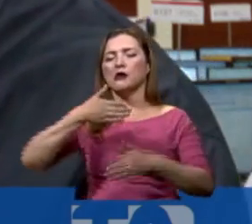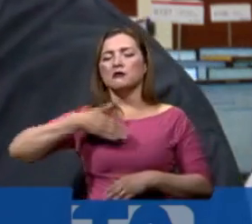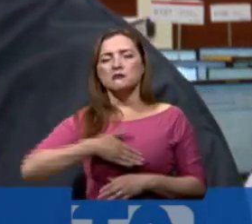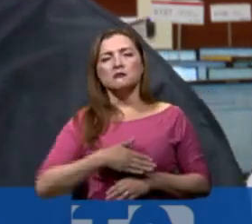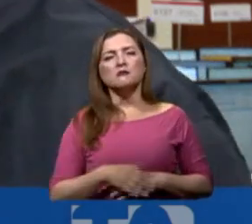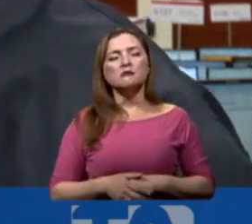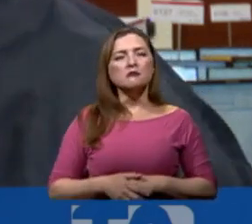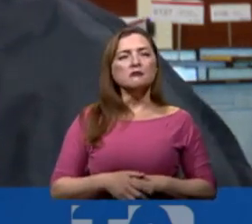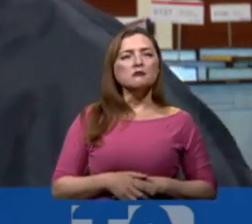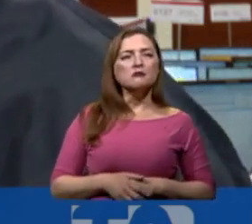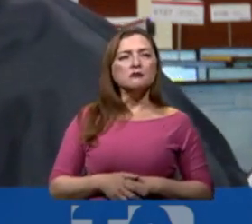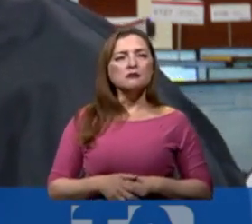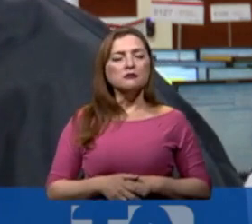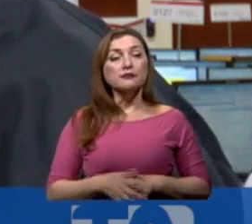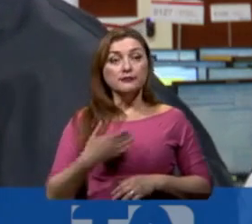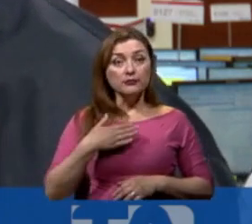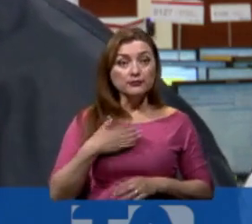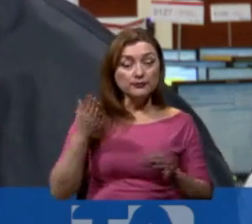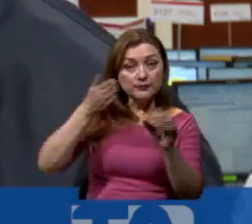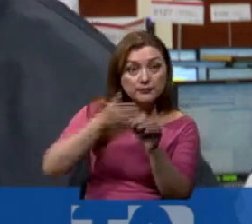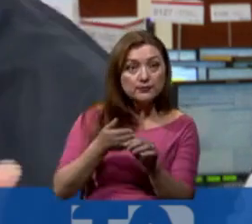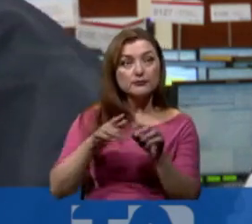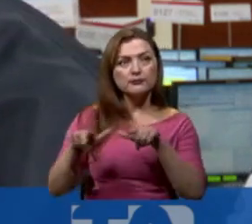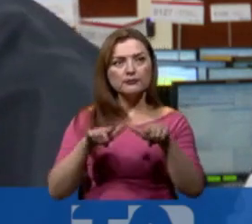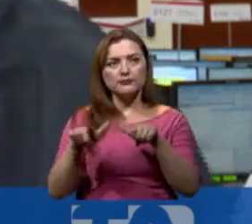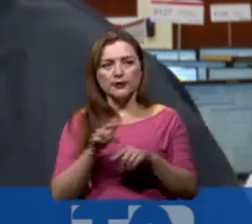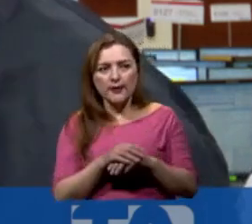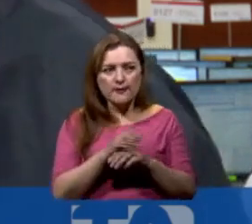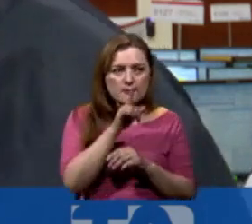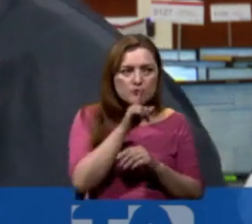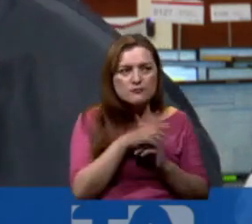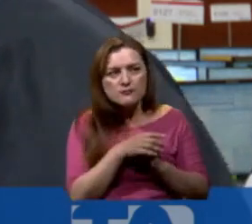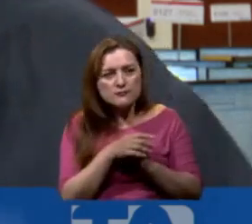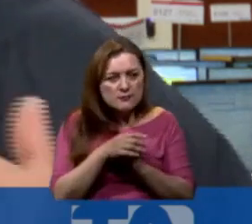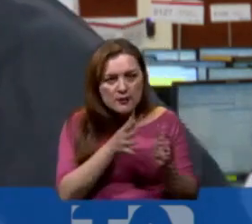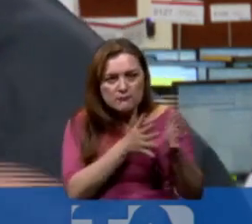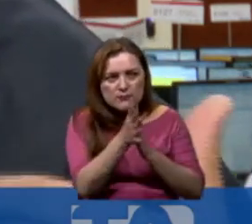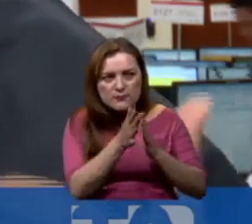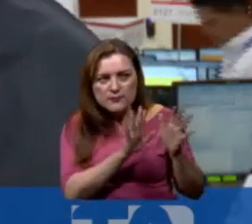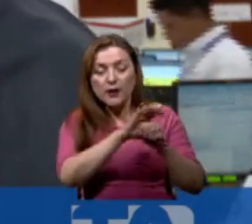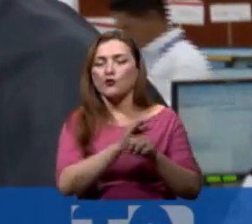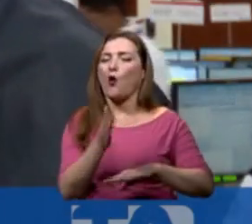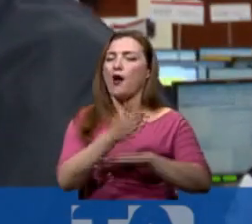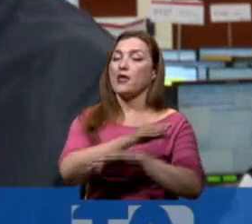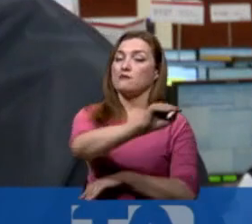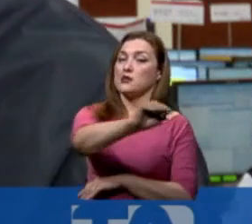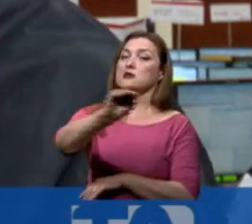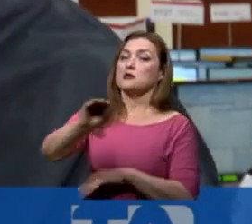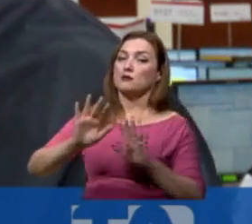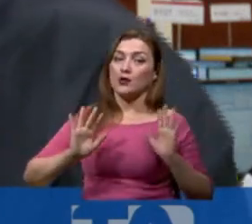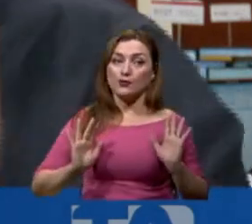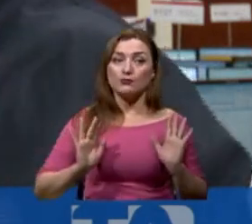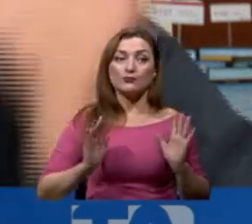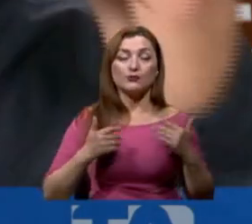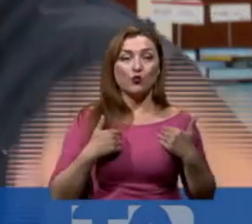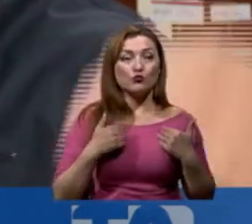eso lo haremos comunicado. O sea, nuestro objetivo no es estar en un punto y estar cazando a quien va rápido. Que la gente sepa que estemos, y si mi registro